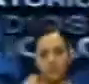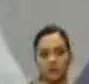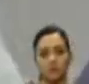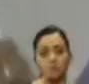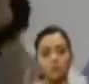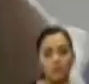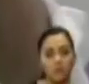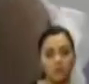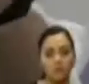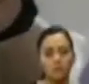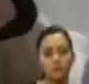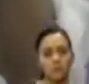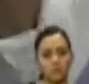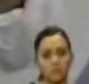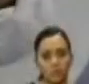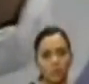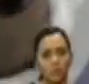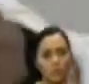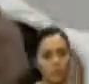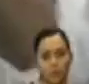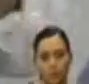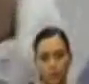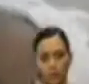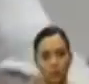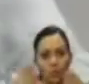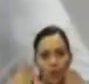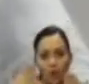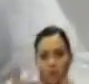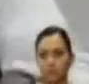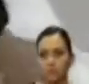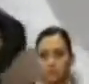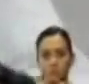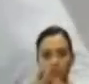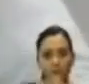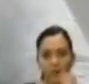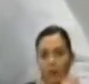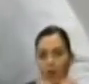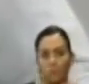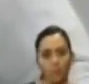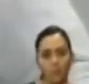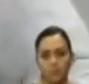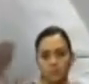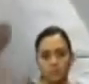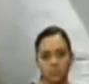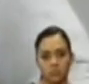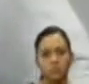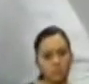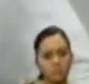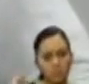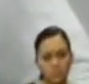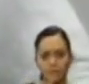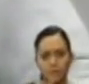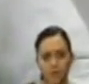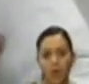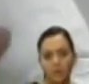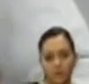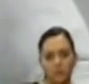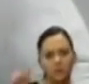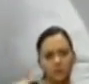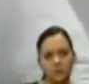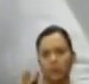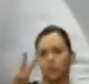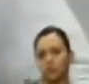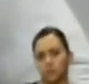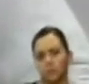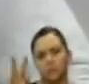Entonces, seguramente tuvo problemas, no hemos recibido la obra porque hubo fallas técnicas y dicen no me han pagado. Es cierto que hay retraso, pero